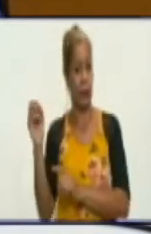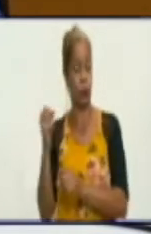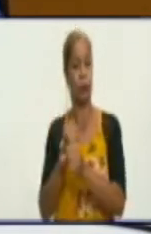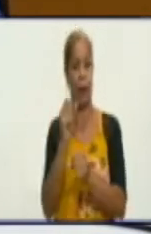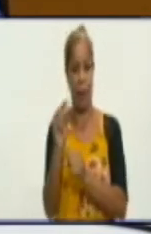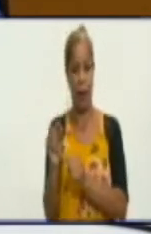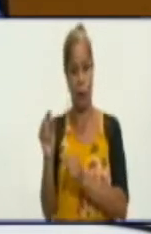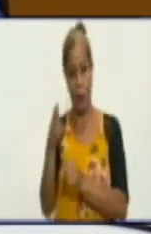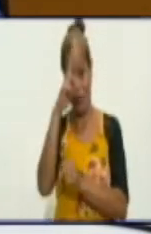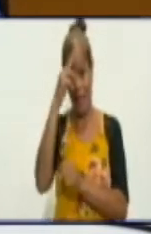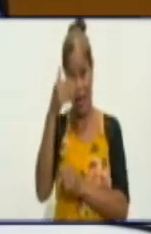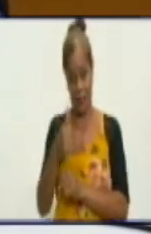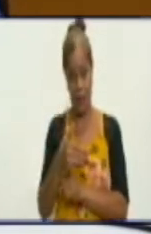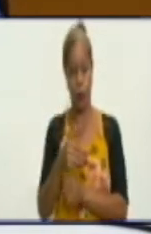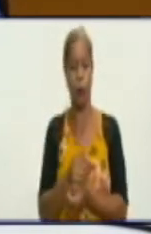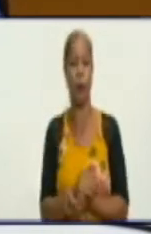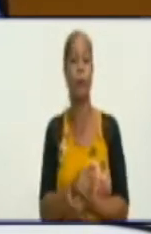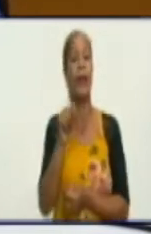sentido, y